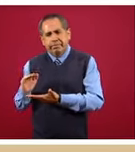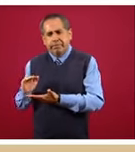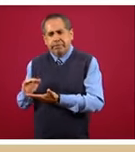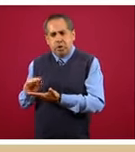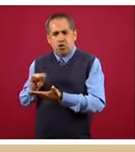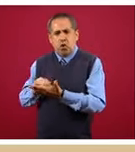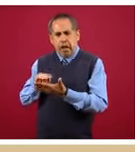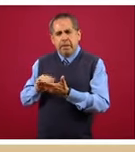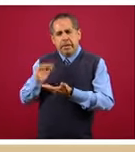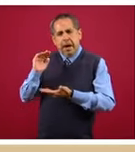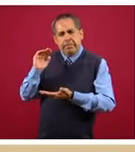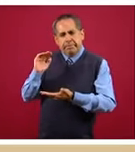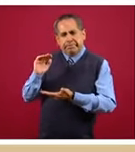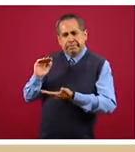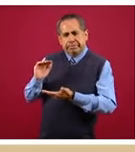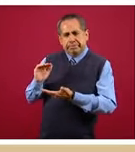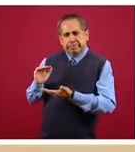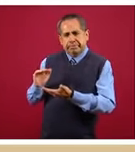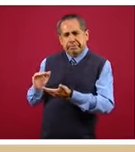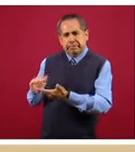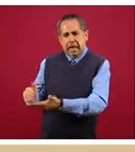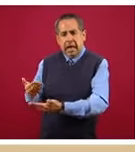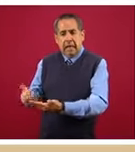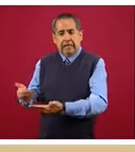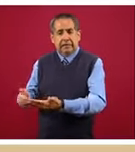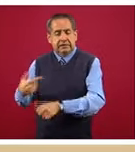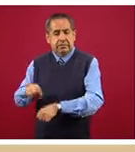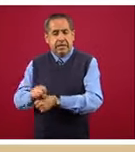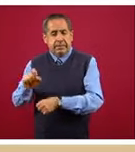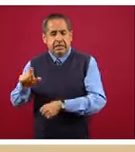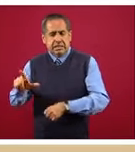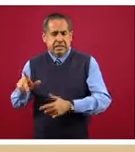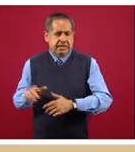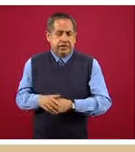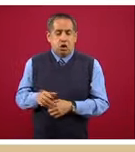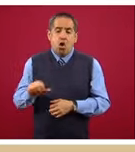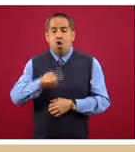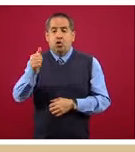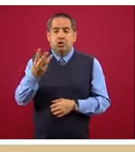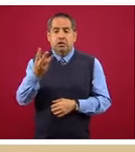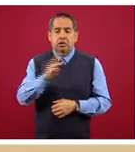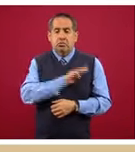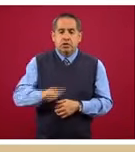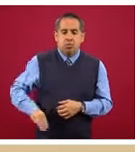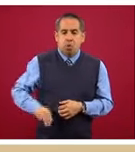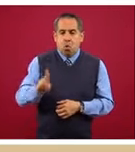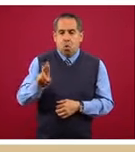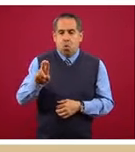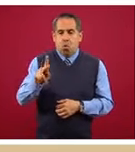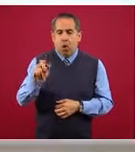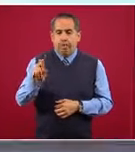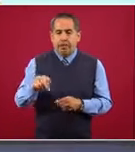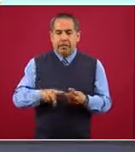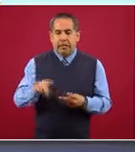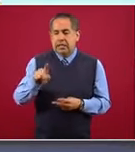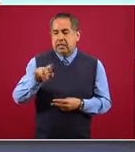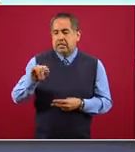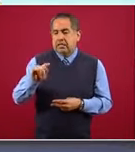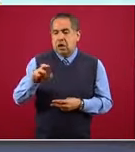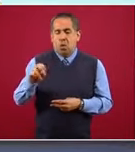se ha mantenido y de manera importante hasta la semana 27. Los otros 3 municipios, Uruapan, Zitácuaro y